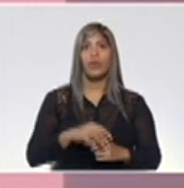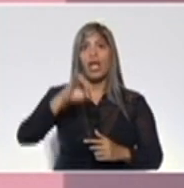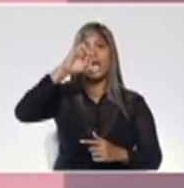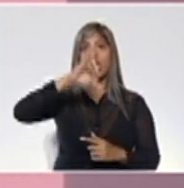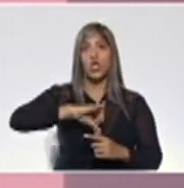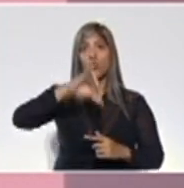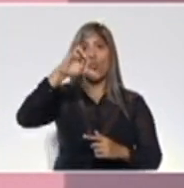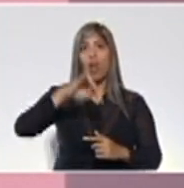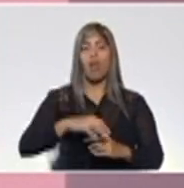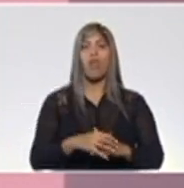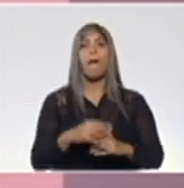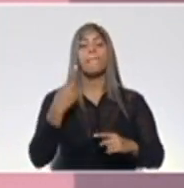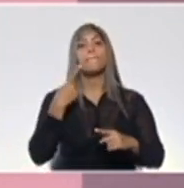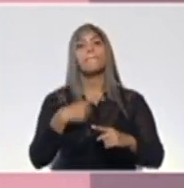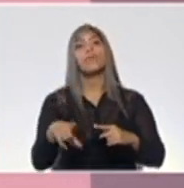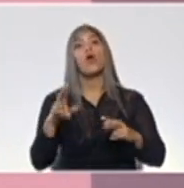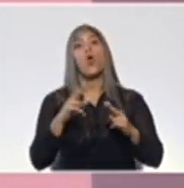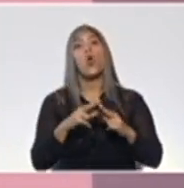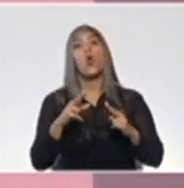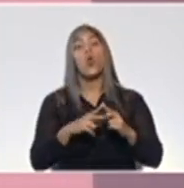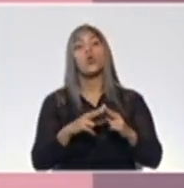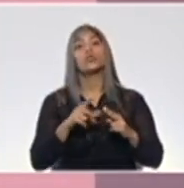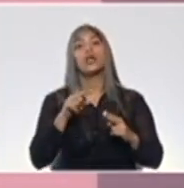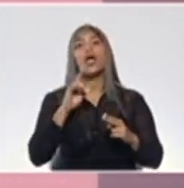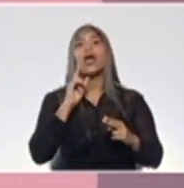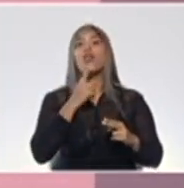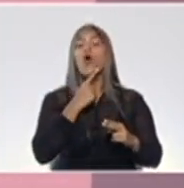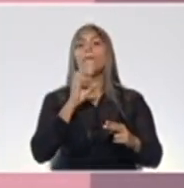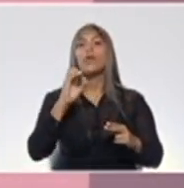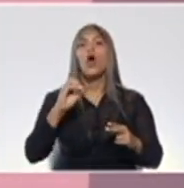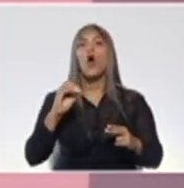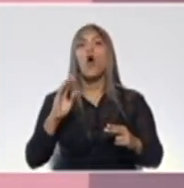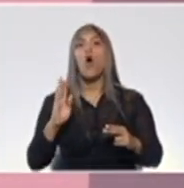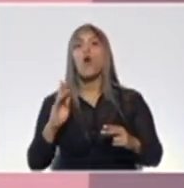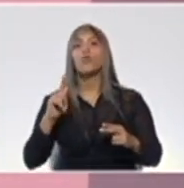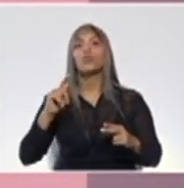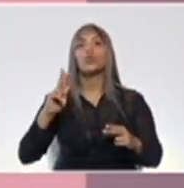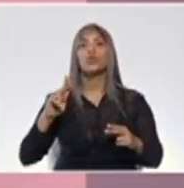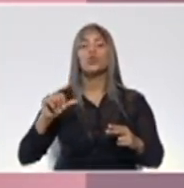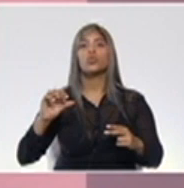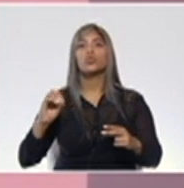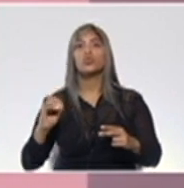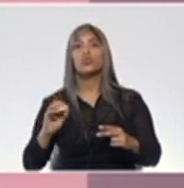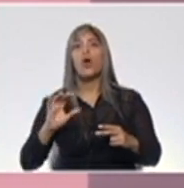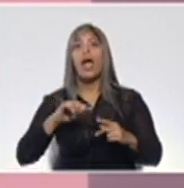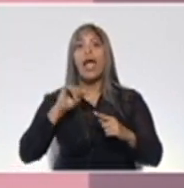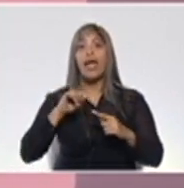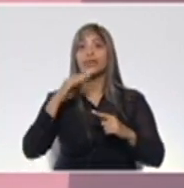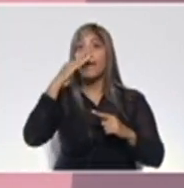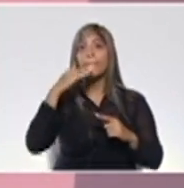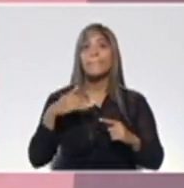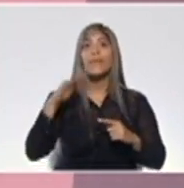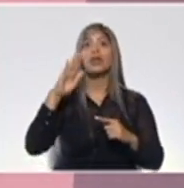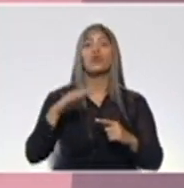son iguales y se le conoce como los ángulos obtusos. Es decir, mayor que 90